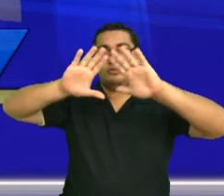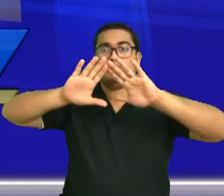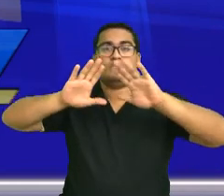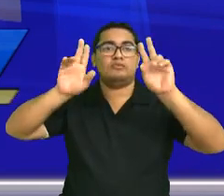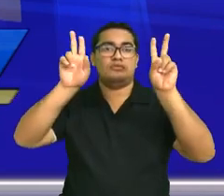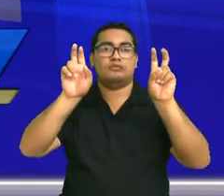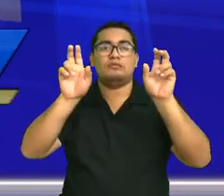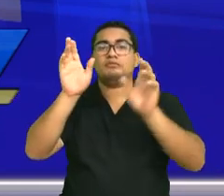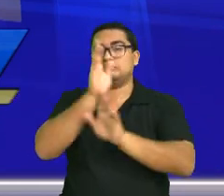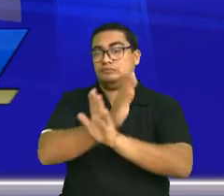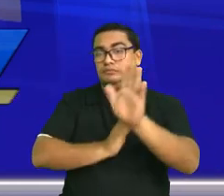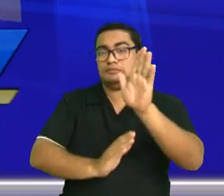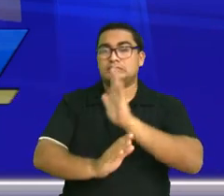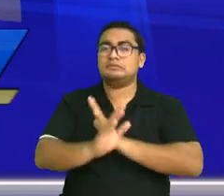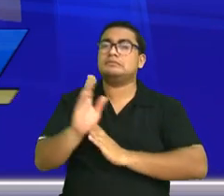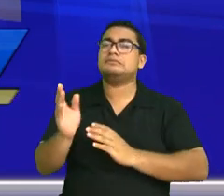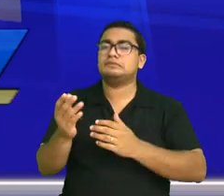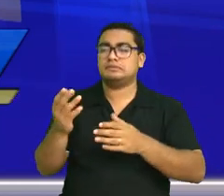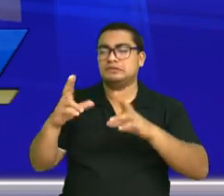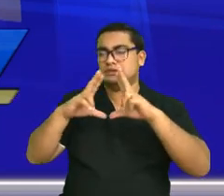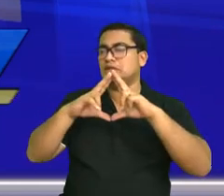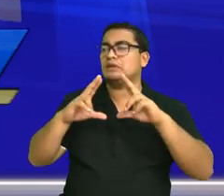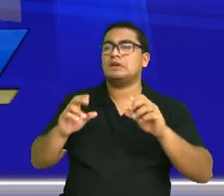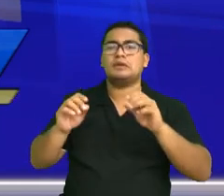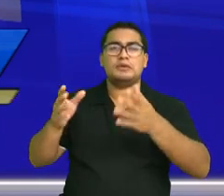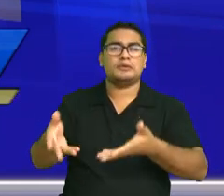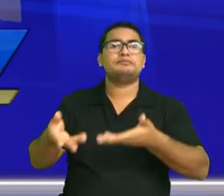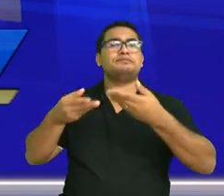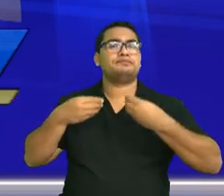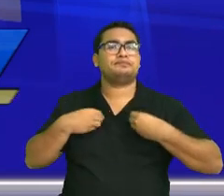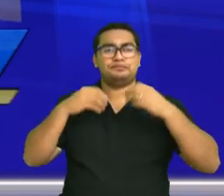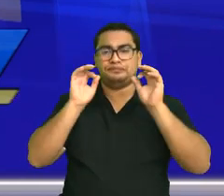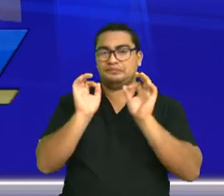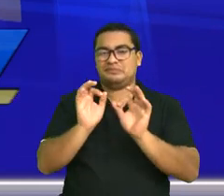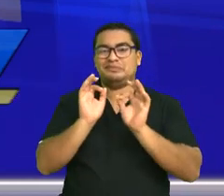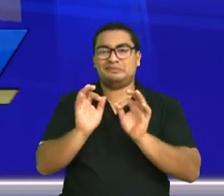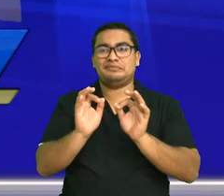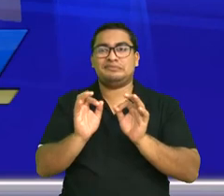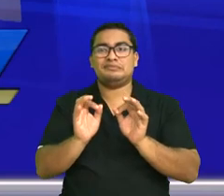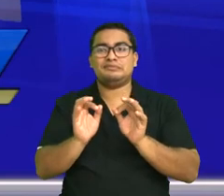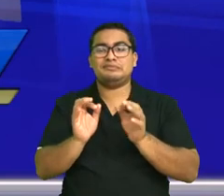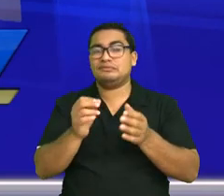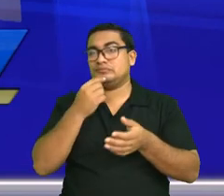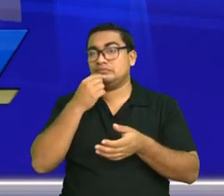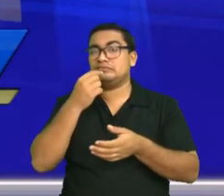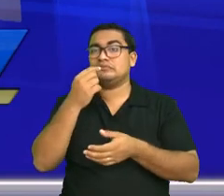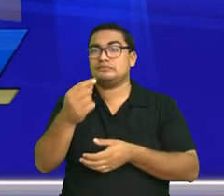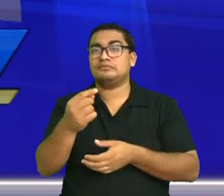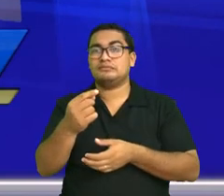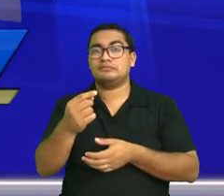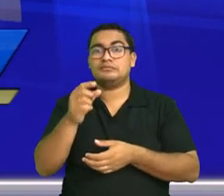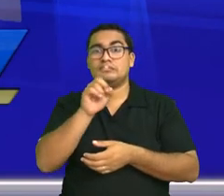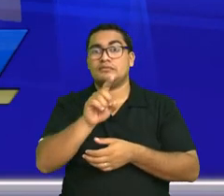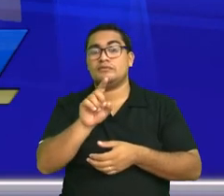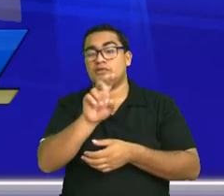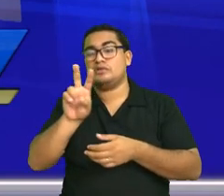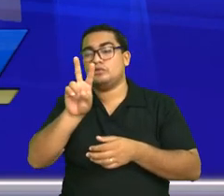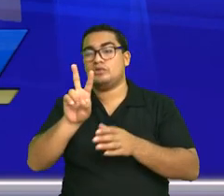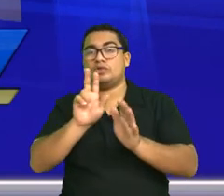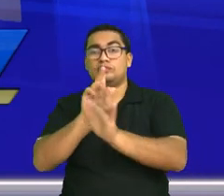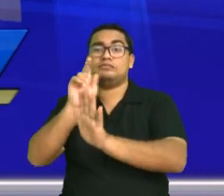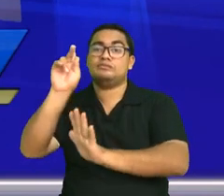se han hecho a lo largo de estos años, y en particular pues Nicaragua está en esos 12 países